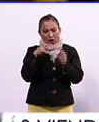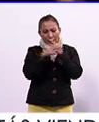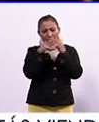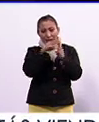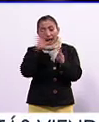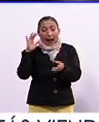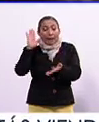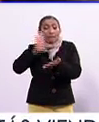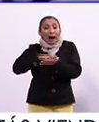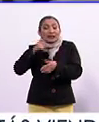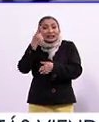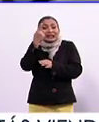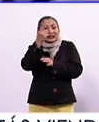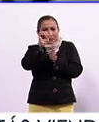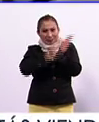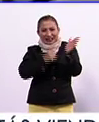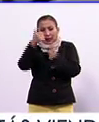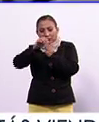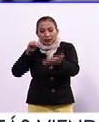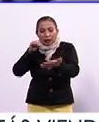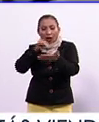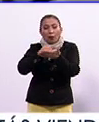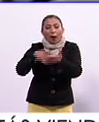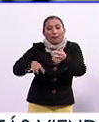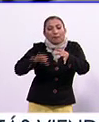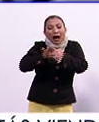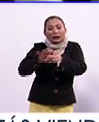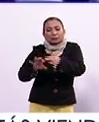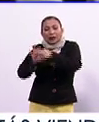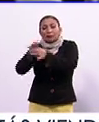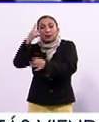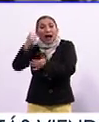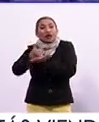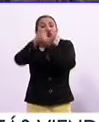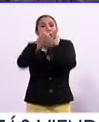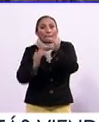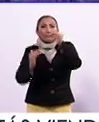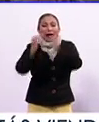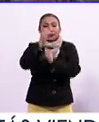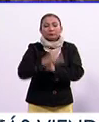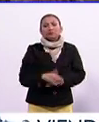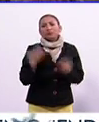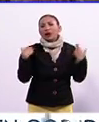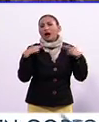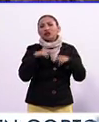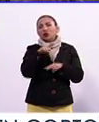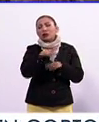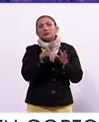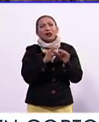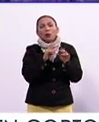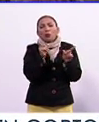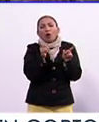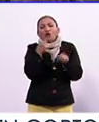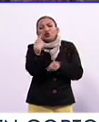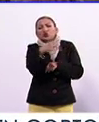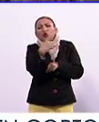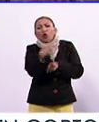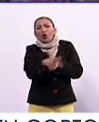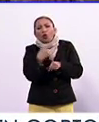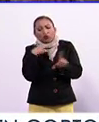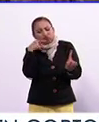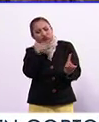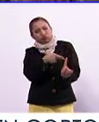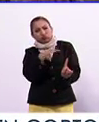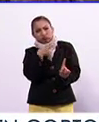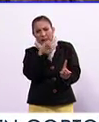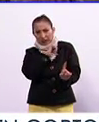materia adicional cada semestre, pero que contribuyera todavía a mejorar. Maestro Covarrubias, platíqueme un poco de su